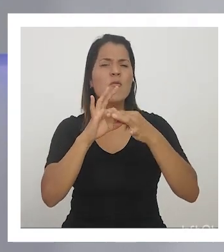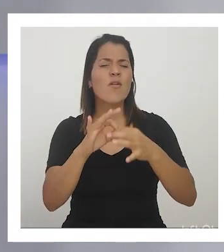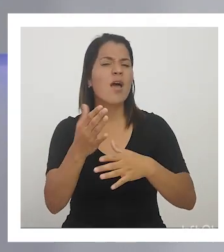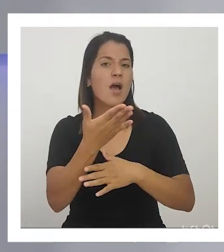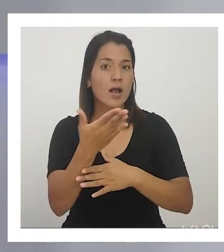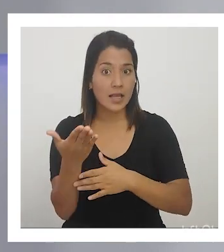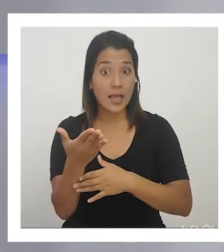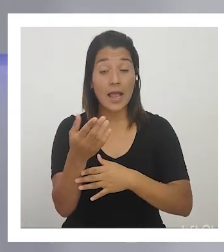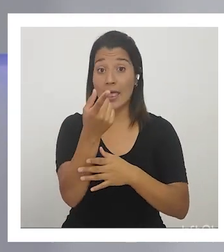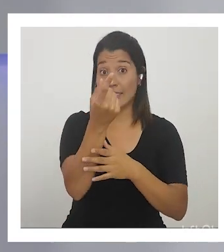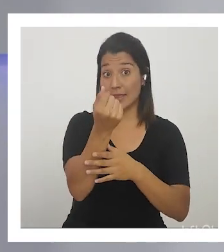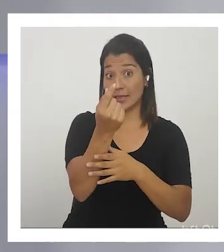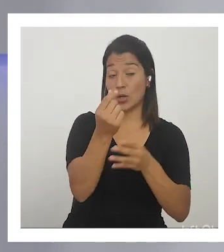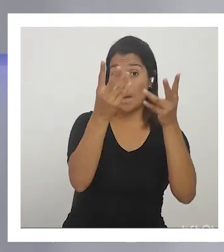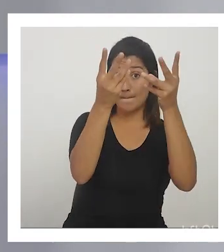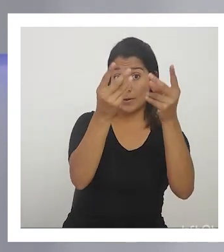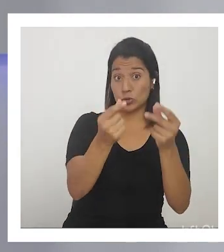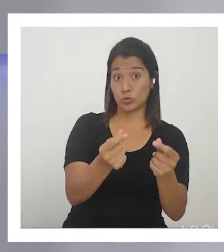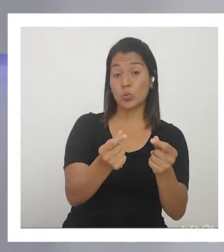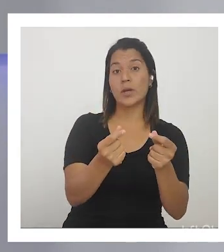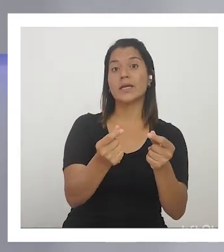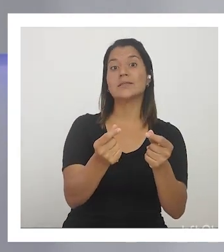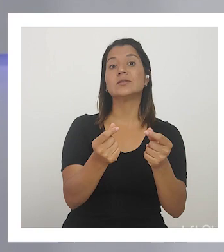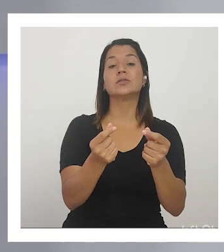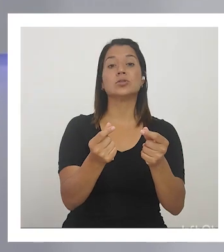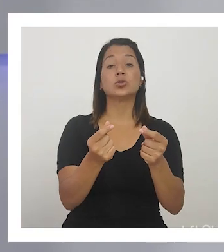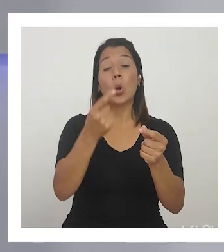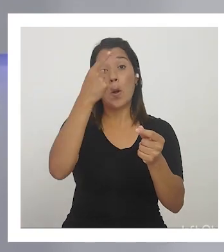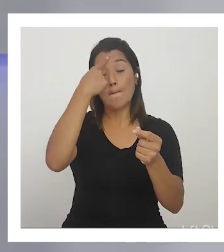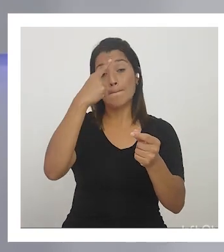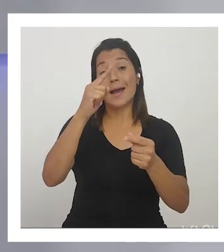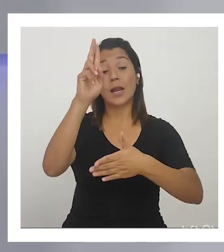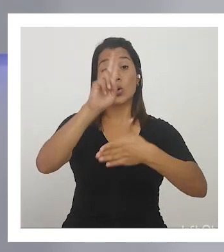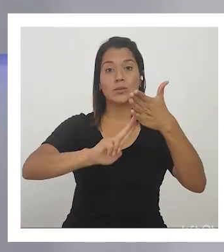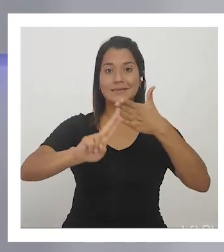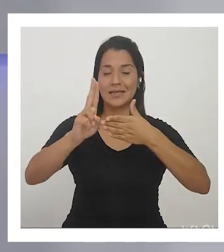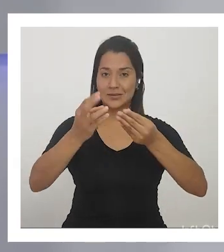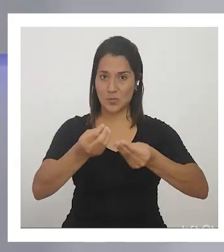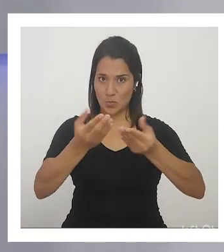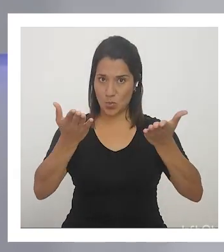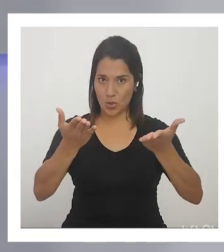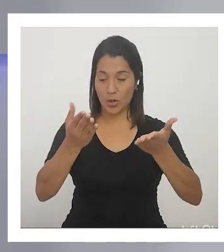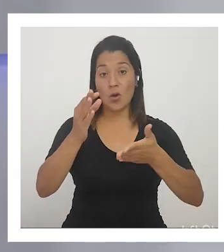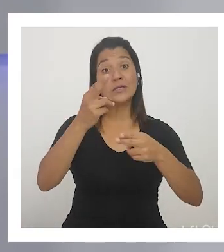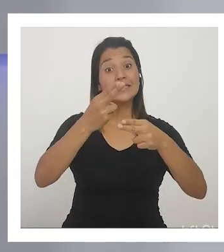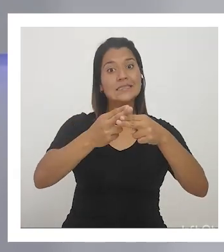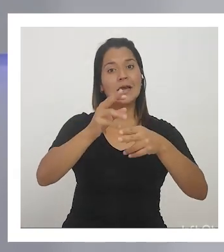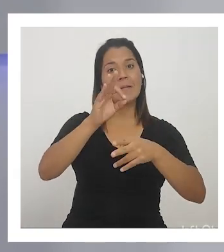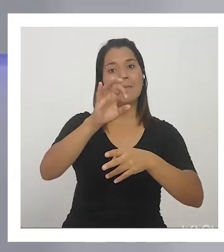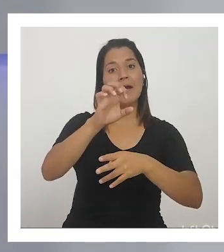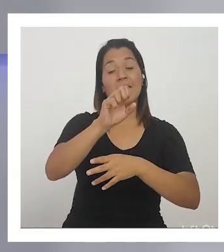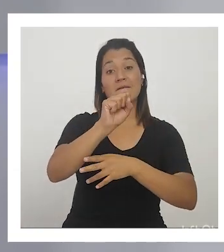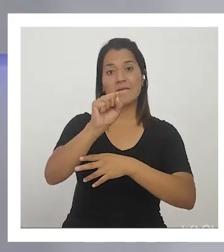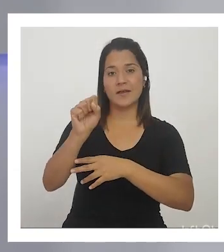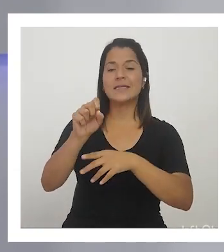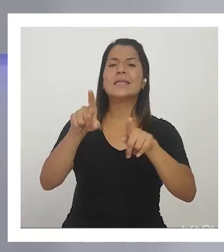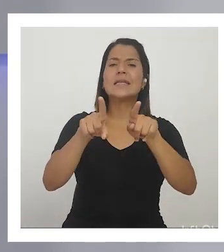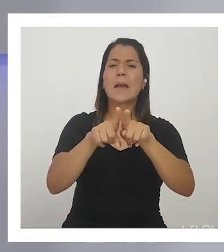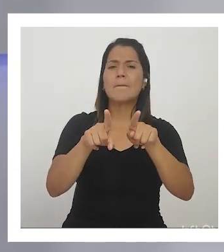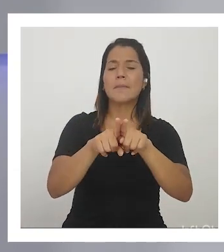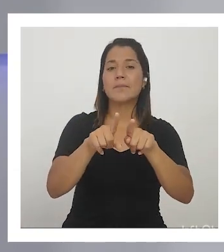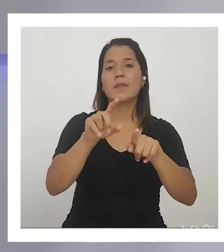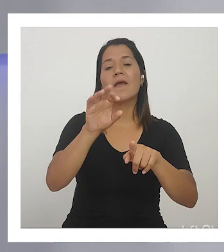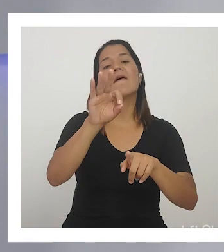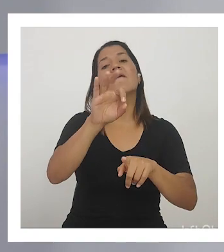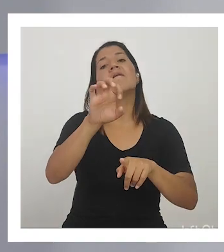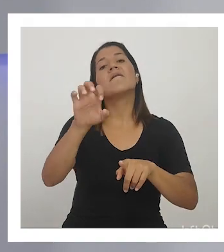recursos económicos con los que se financian las universidades públicas, FES. Estamos hablando también de algunas estrategias que se van